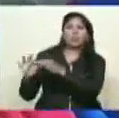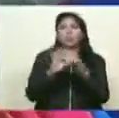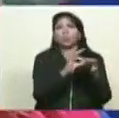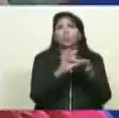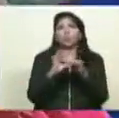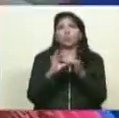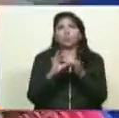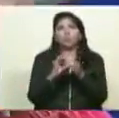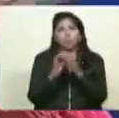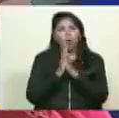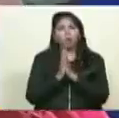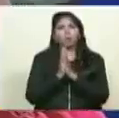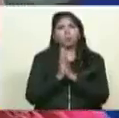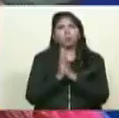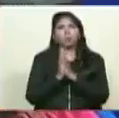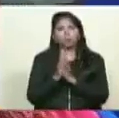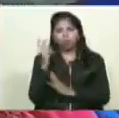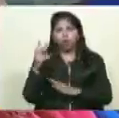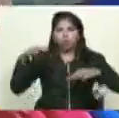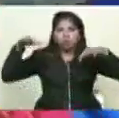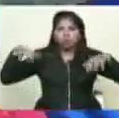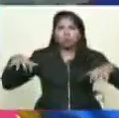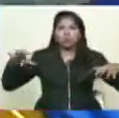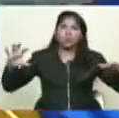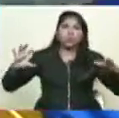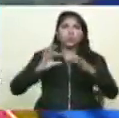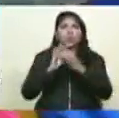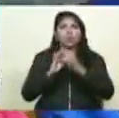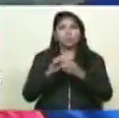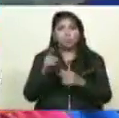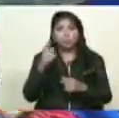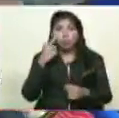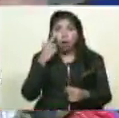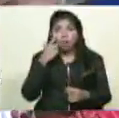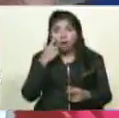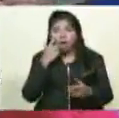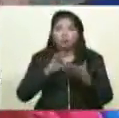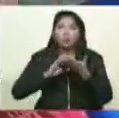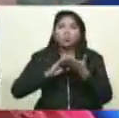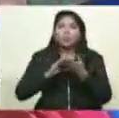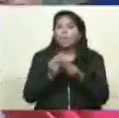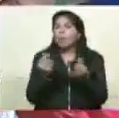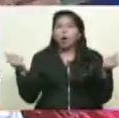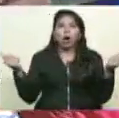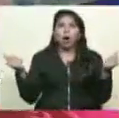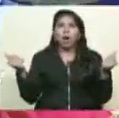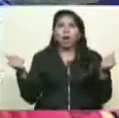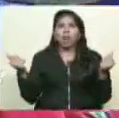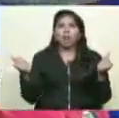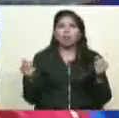unifiquemos esas dos organizaciones, para que usted vea cómo vamos a resolver el problema. Vamos a duro.